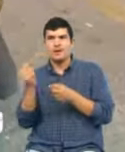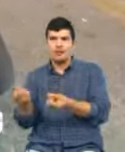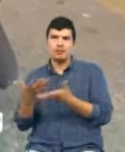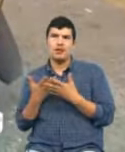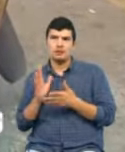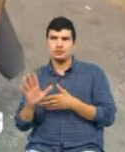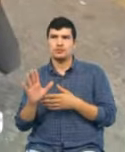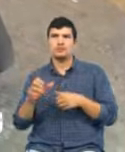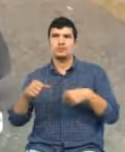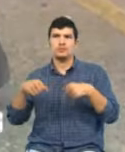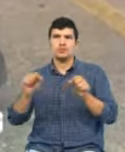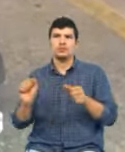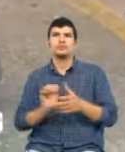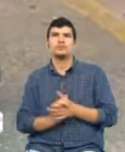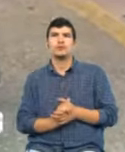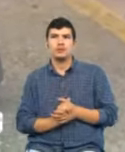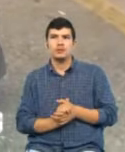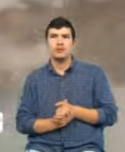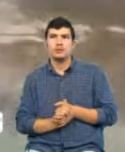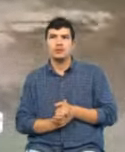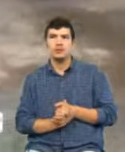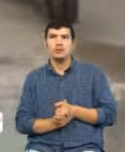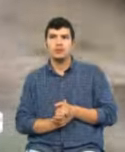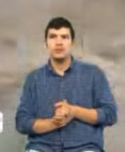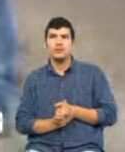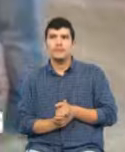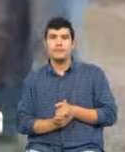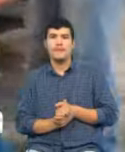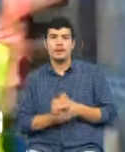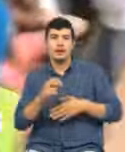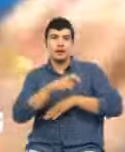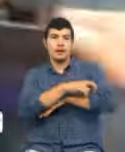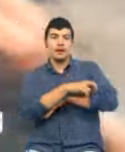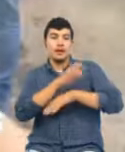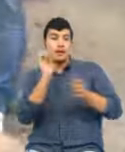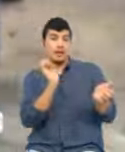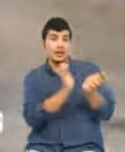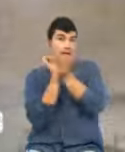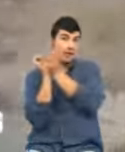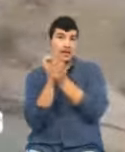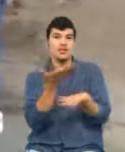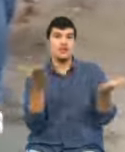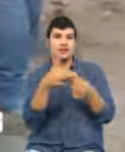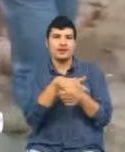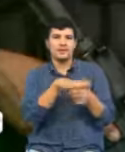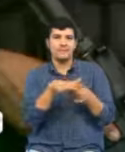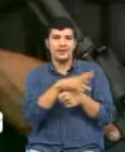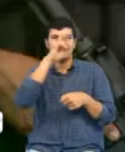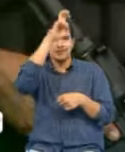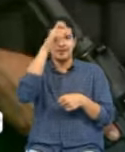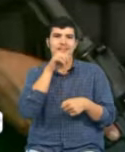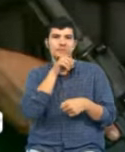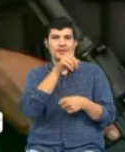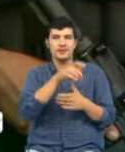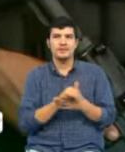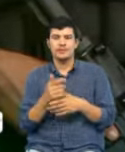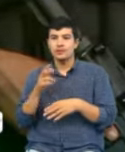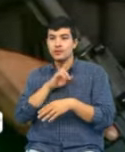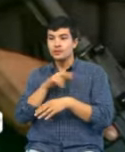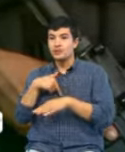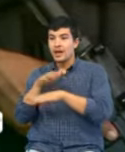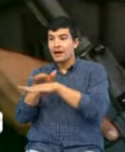velocípedo Las capturas se produjeron en un barrio al norte de bucaramanga eh le indicamos que tenía que qué hacer frente